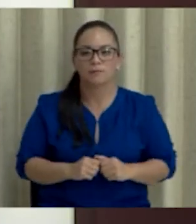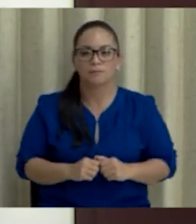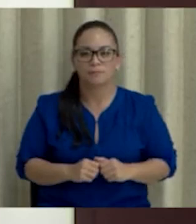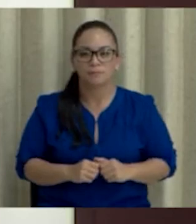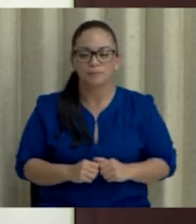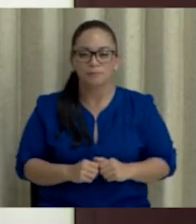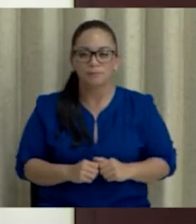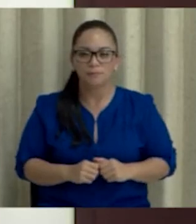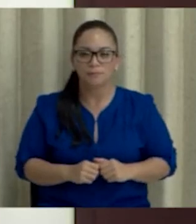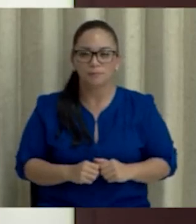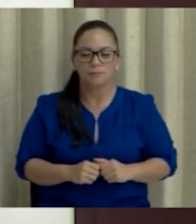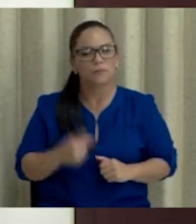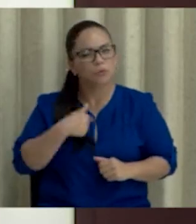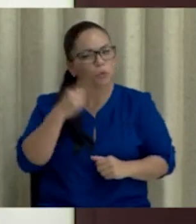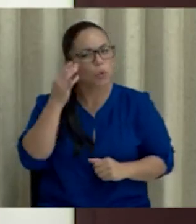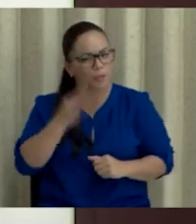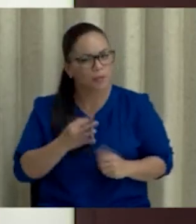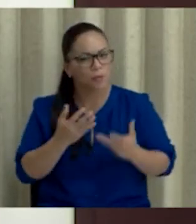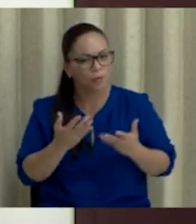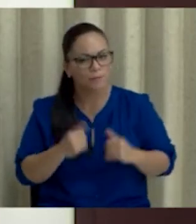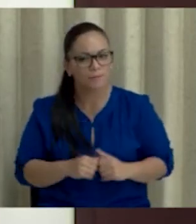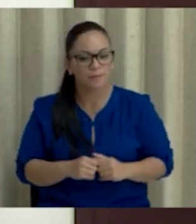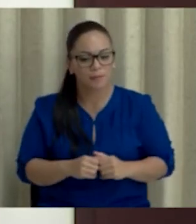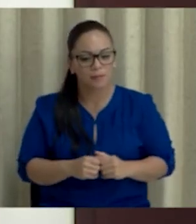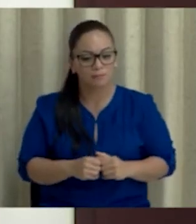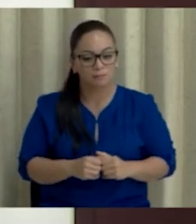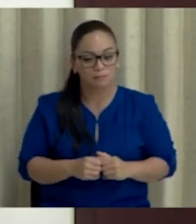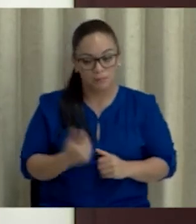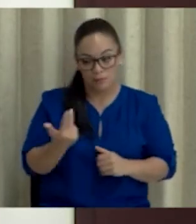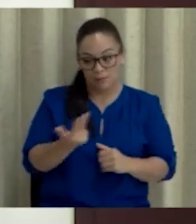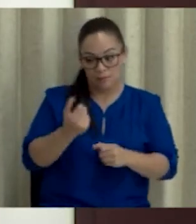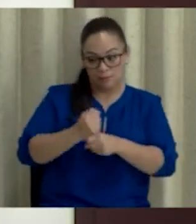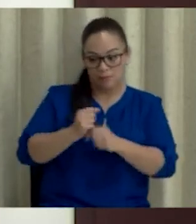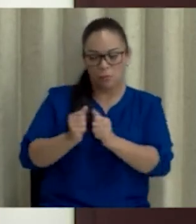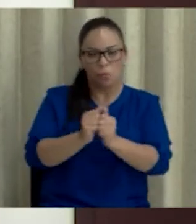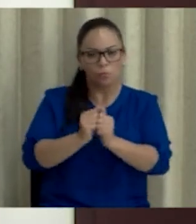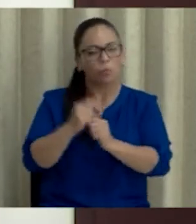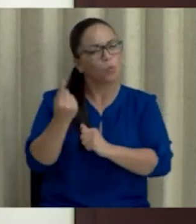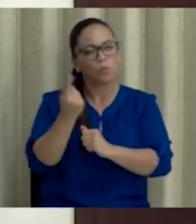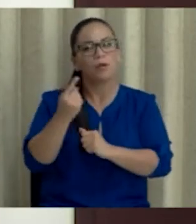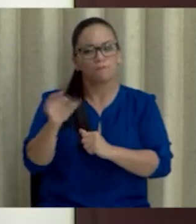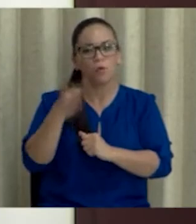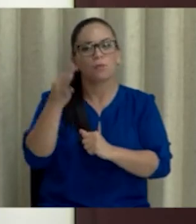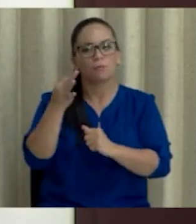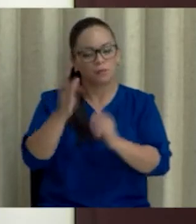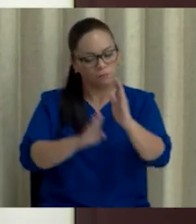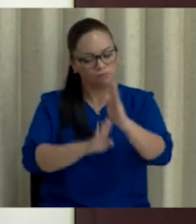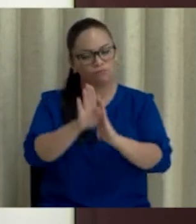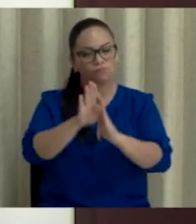porque yo creo que solo de esa manera podemos salir adelante. Como lo dije,